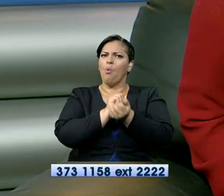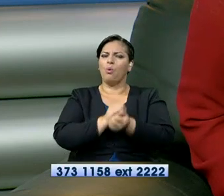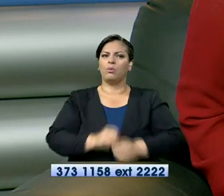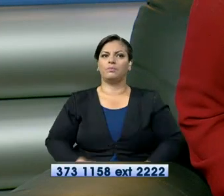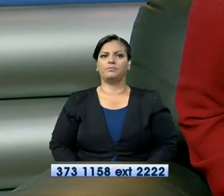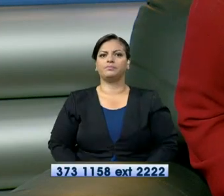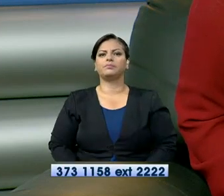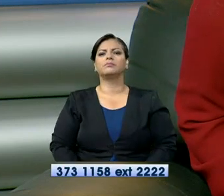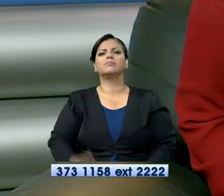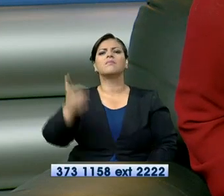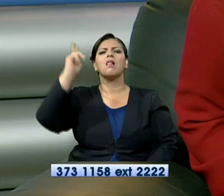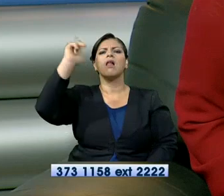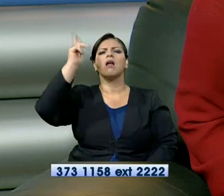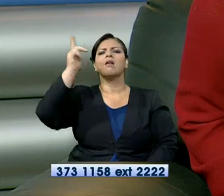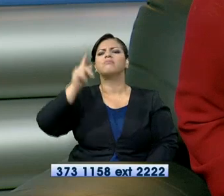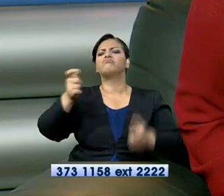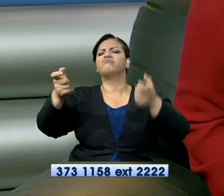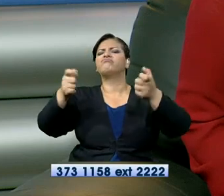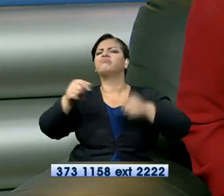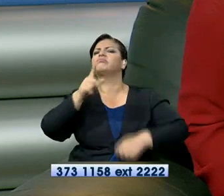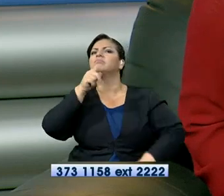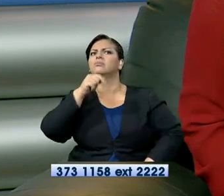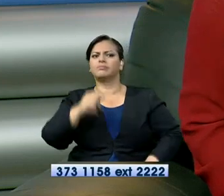Penitenciario Regional del Guayas.